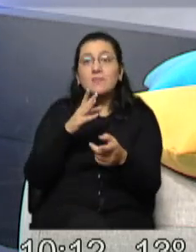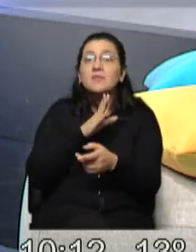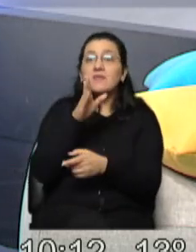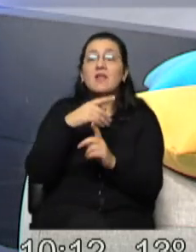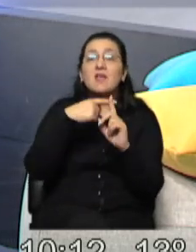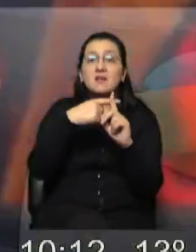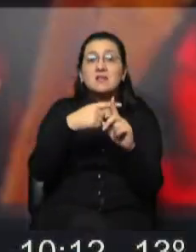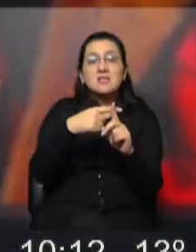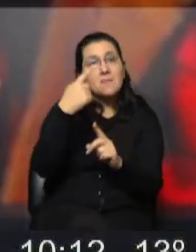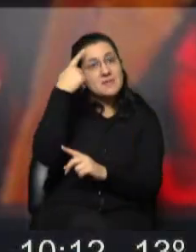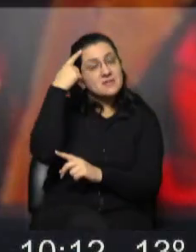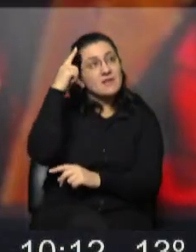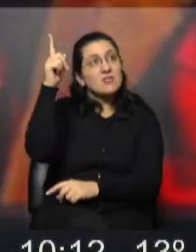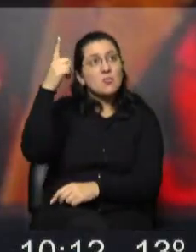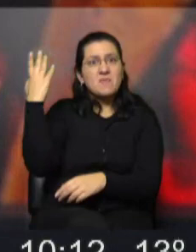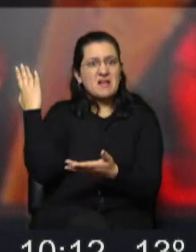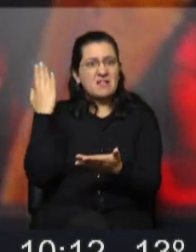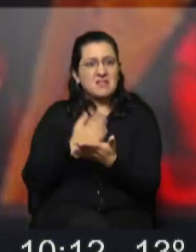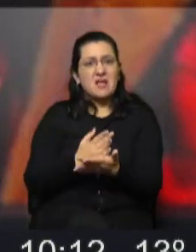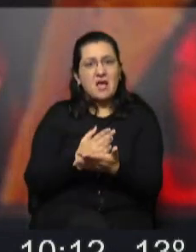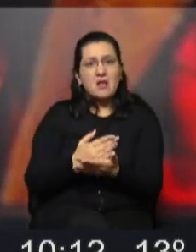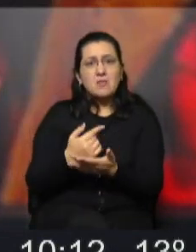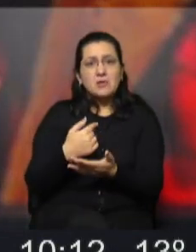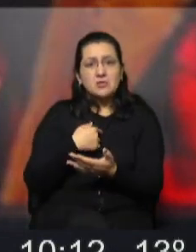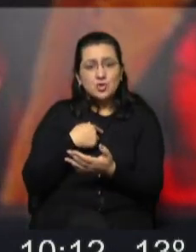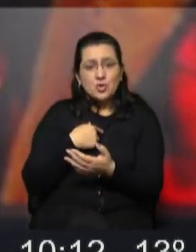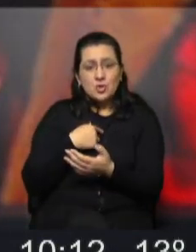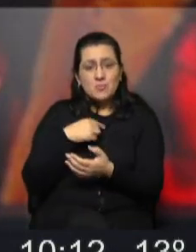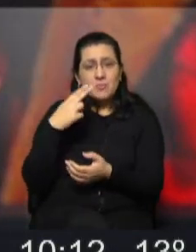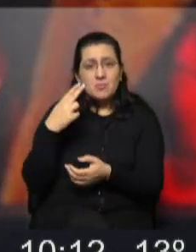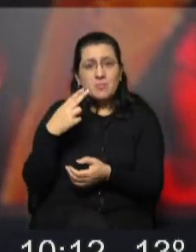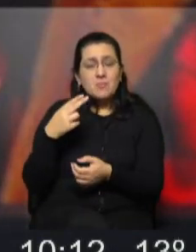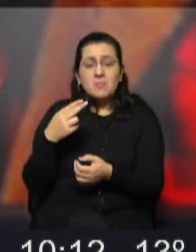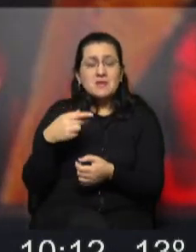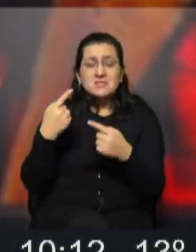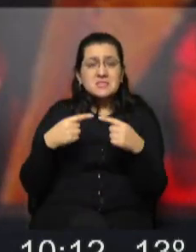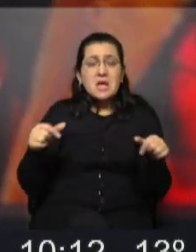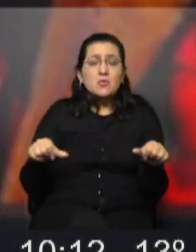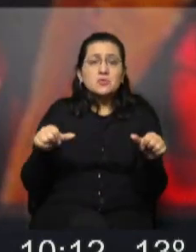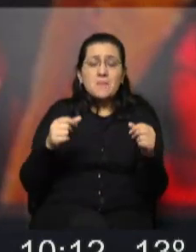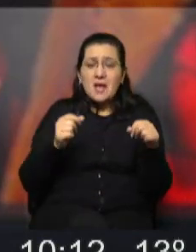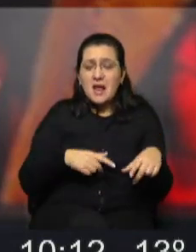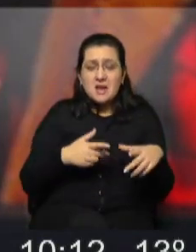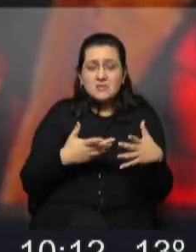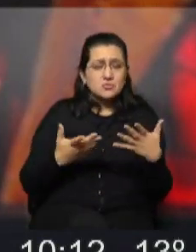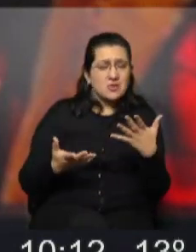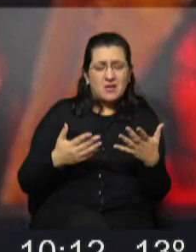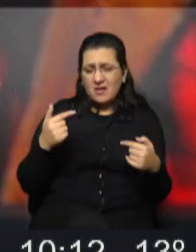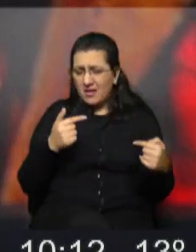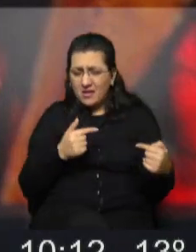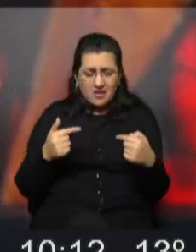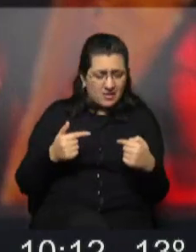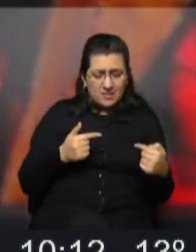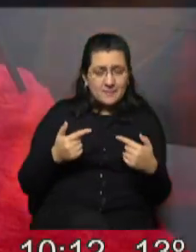y pensaba que Dios me iba a castigar porque hacía todo mal yo. Y entonces eran unas pesadillas, pero